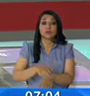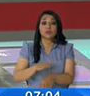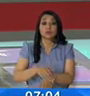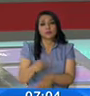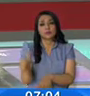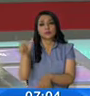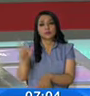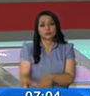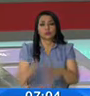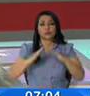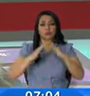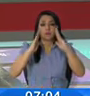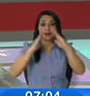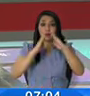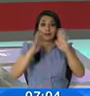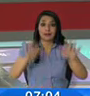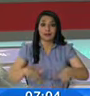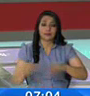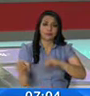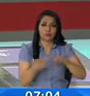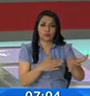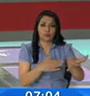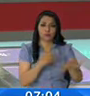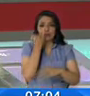casa abandonada donde habitaban dos indígenas,